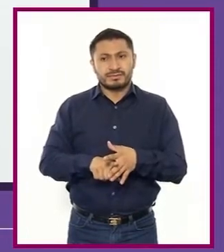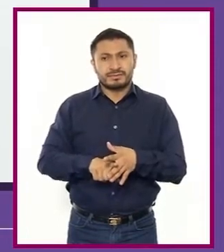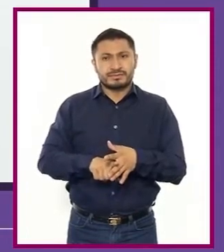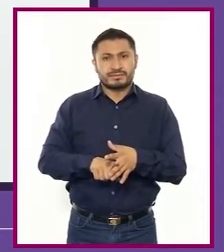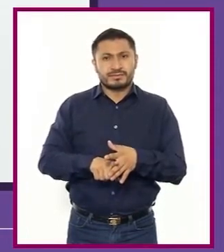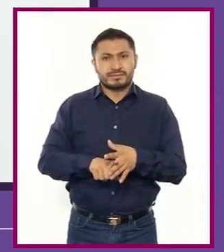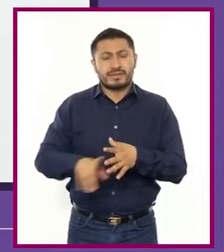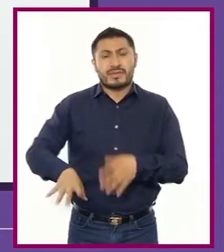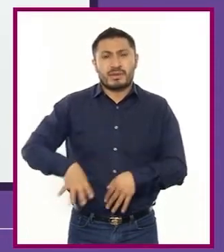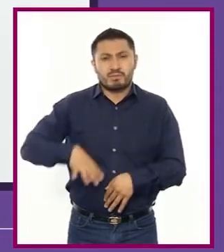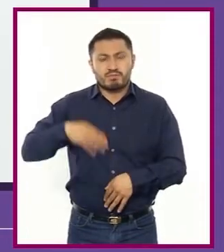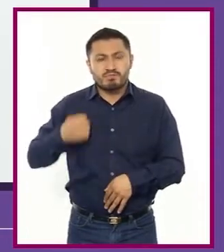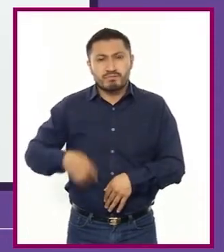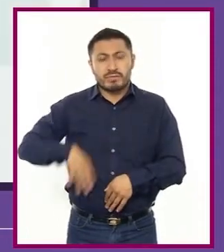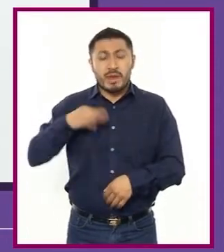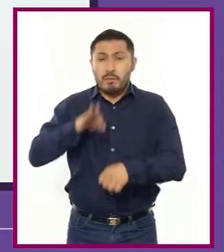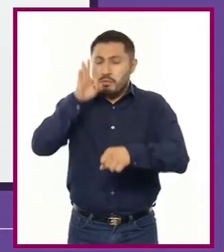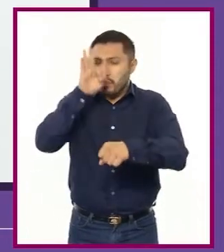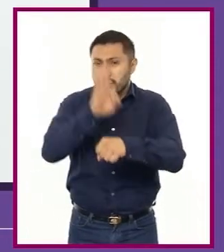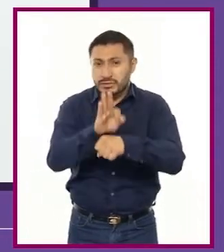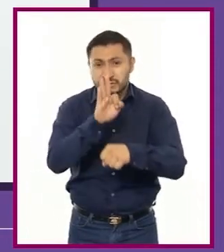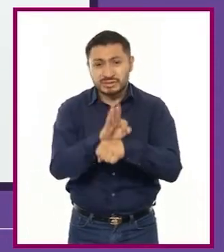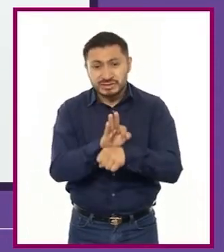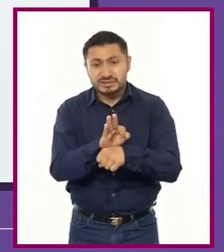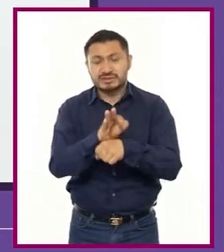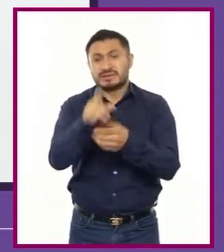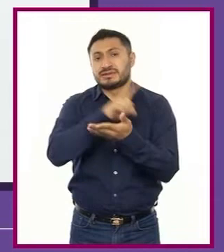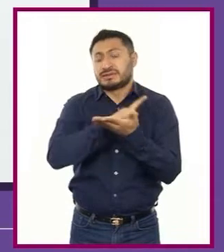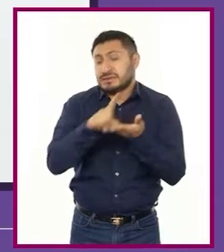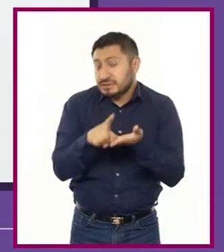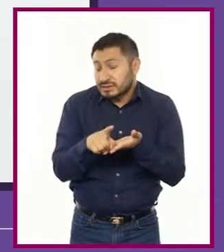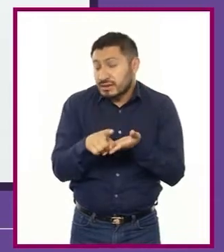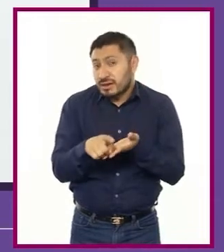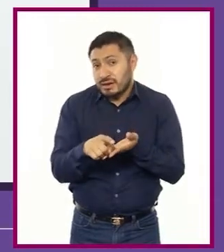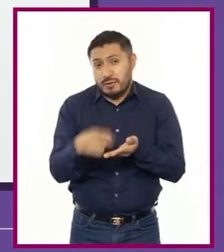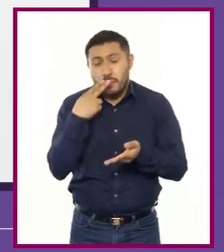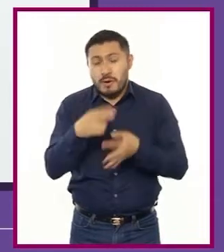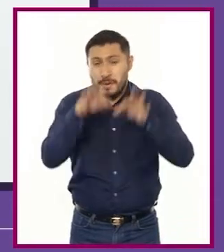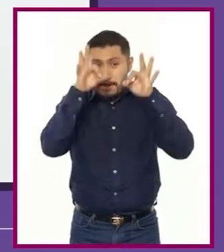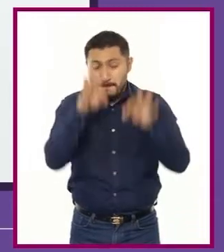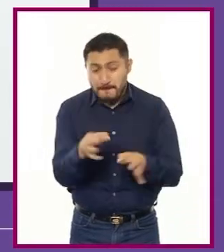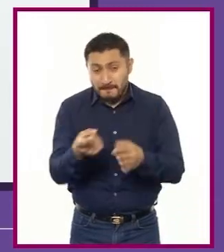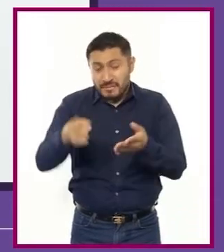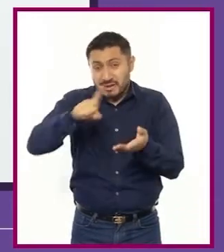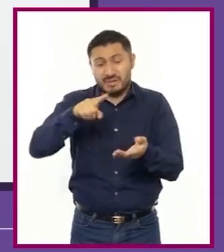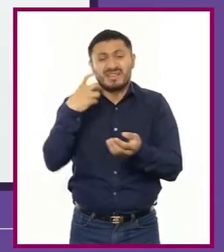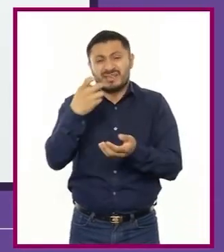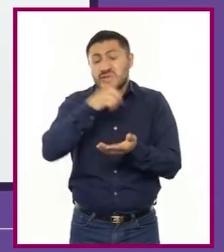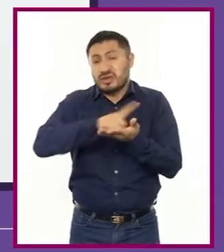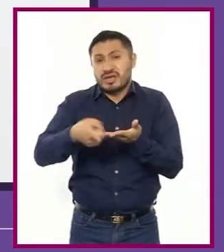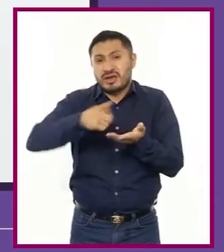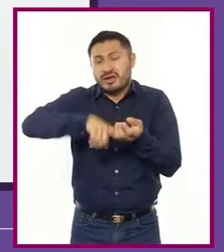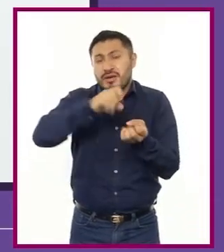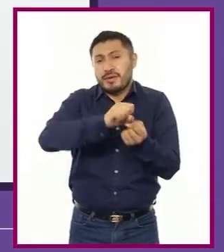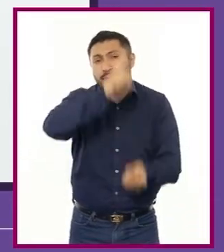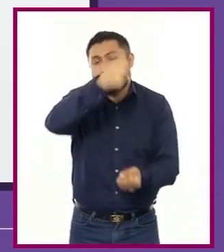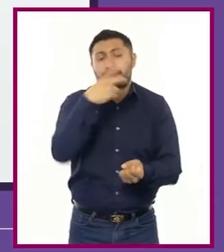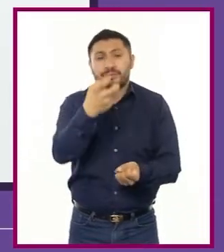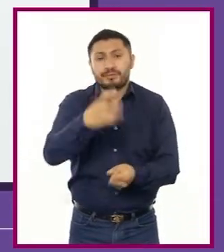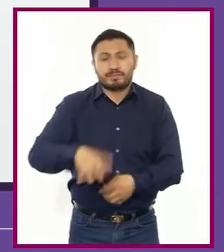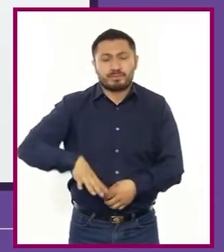que es por la garantía, por la efectividad de los derechos que están plasmados en la Constitución. En esta